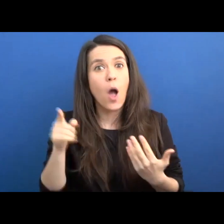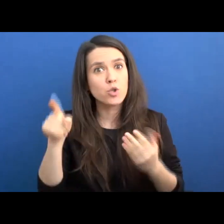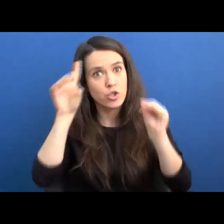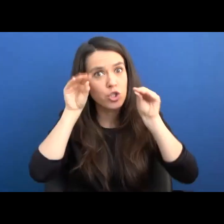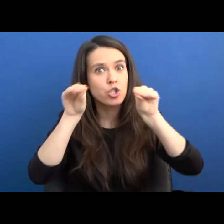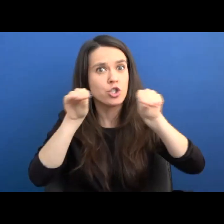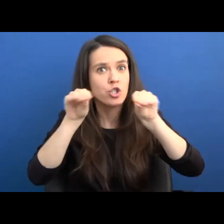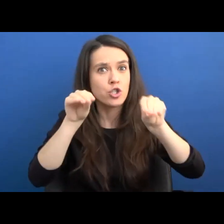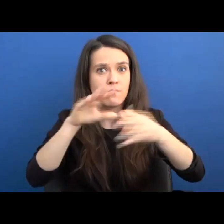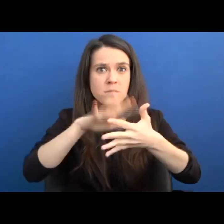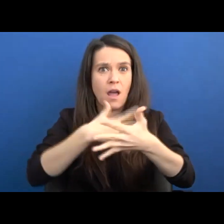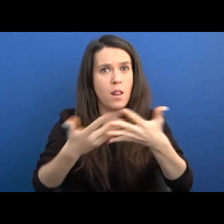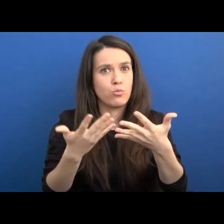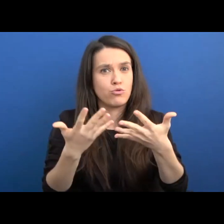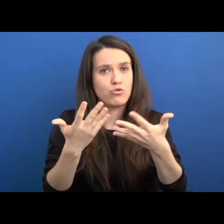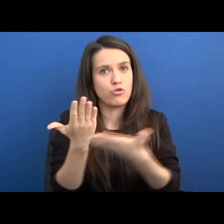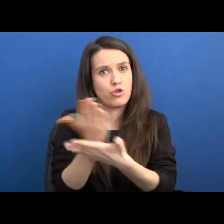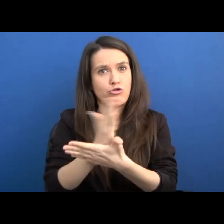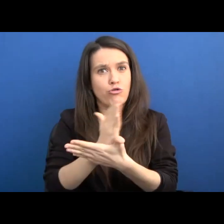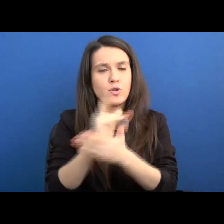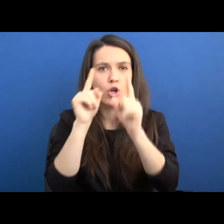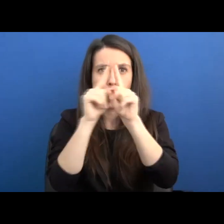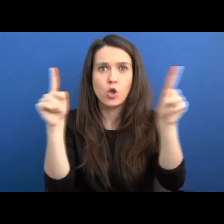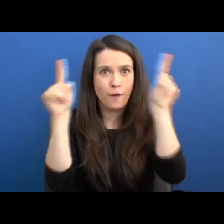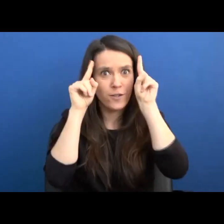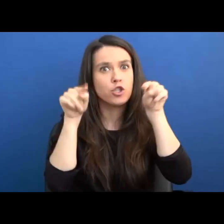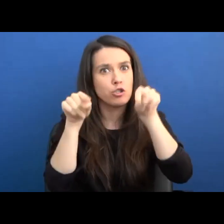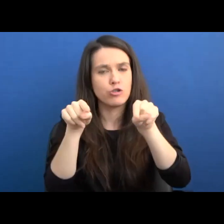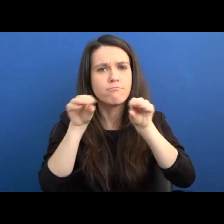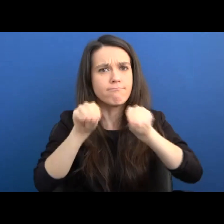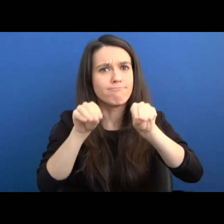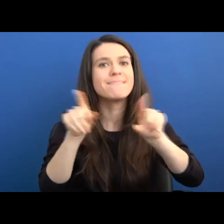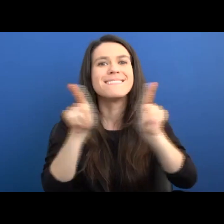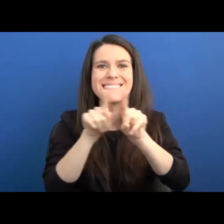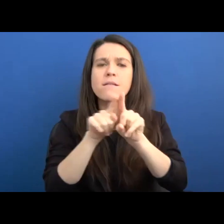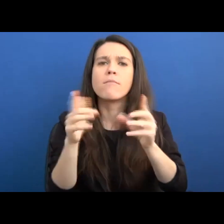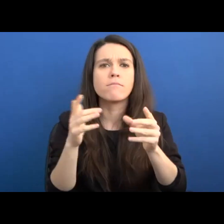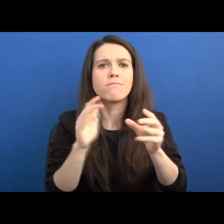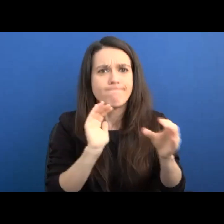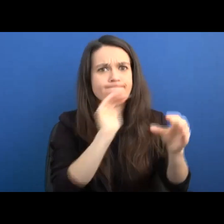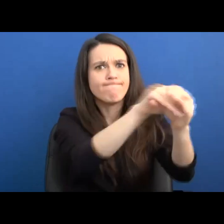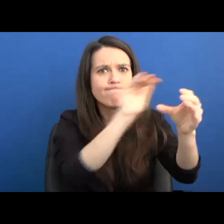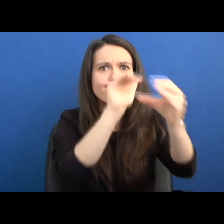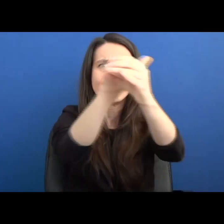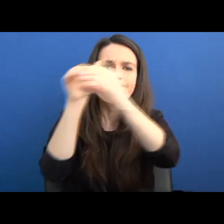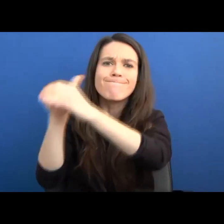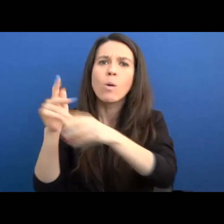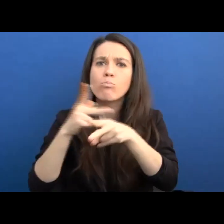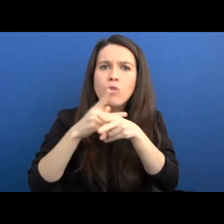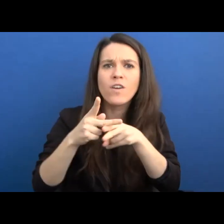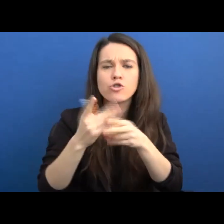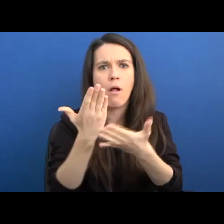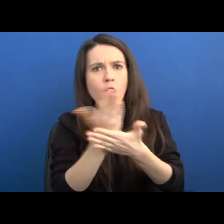momento y ella se encarga de dar la cátedra de lengua de signos internacionales en la universidad y es miembro de infinidad